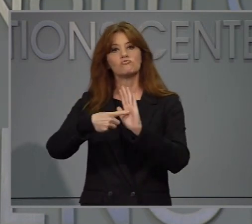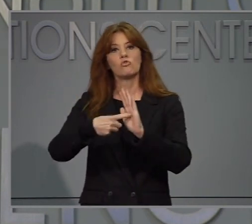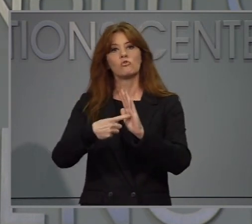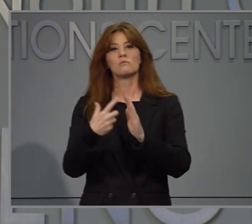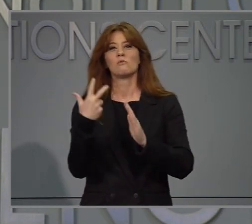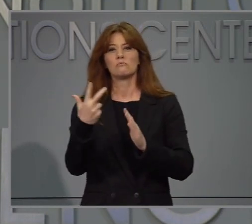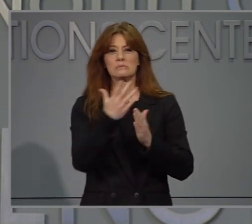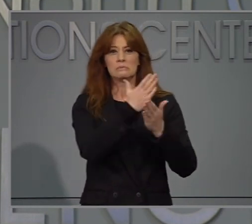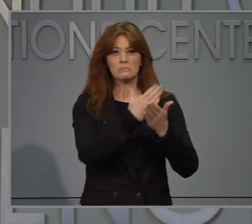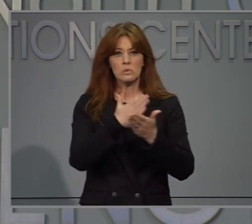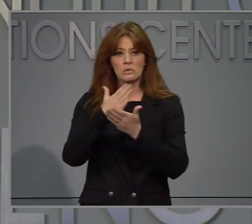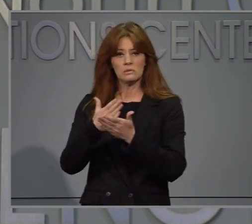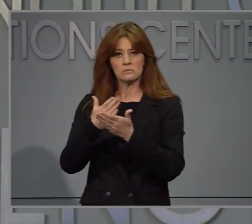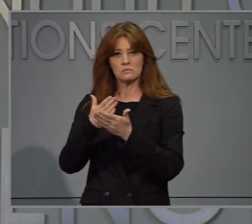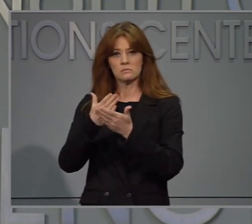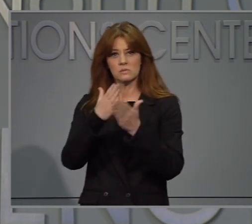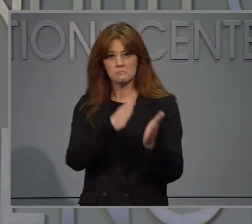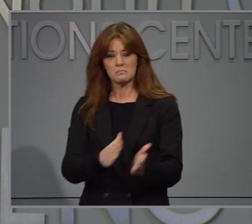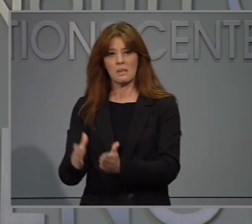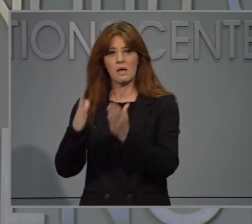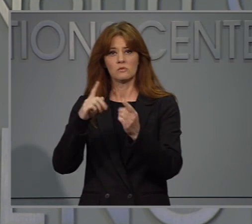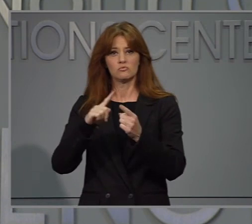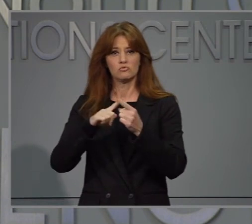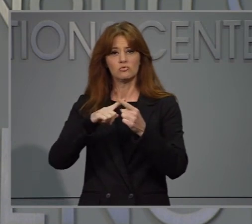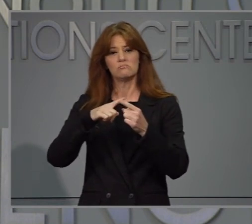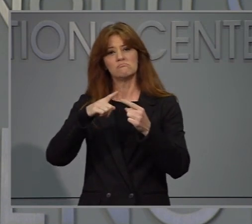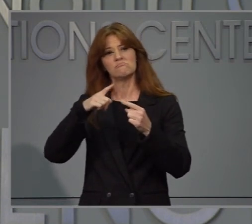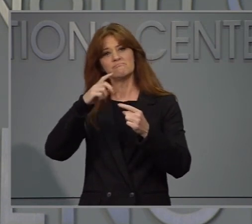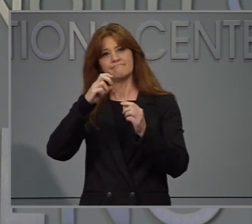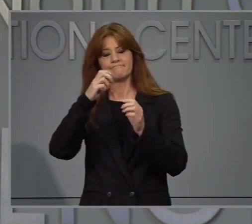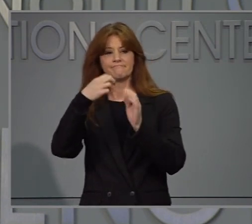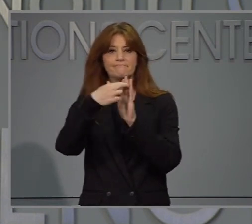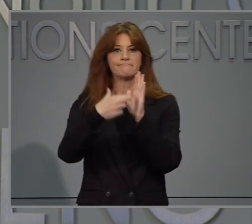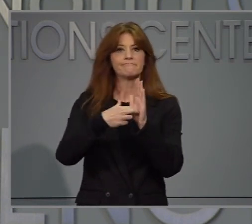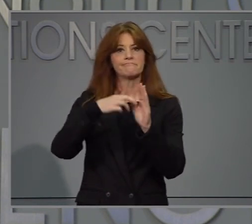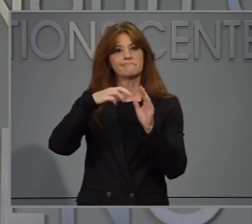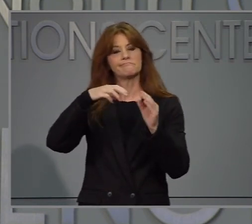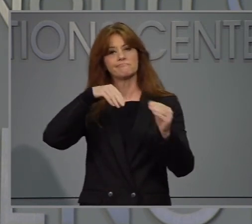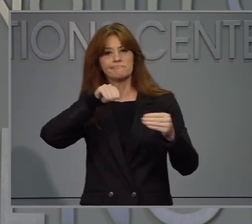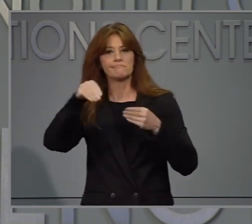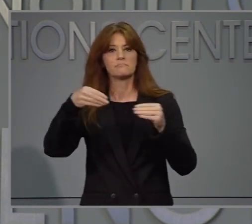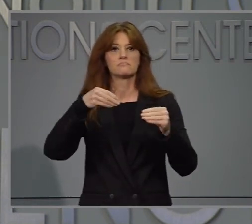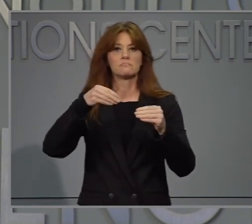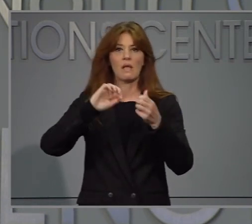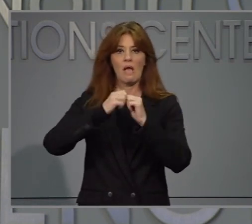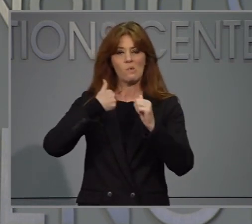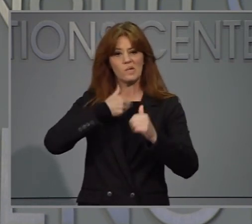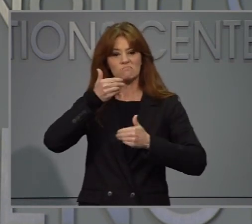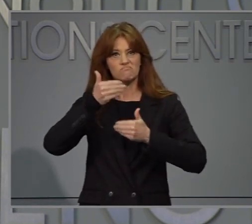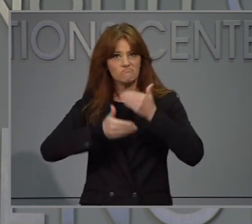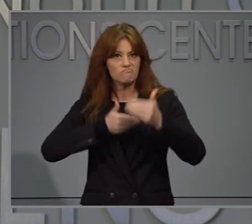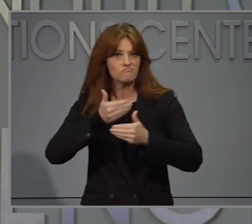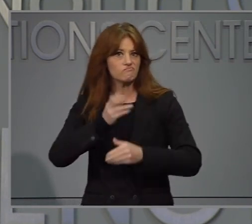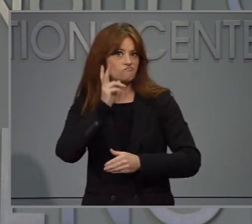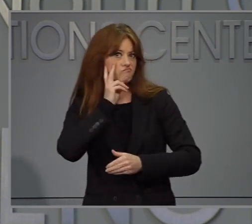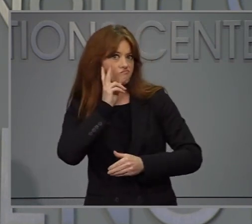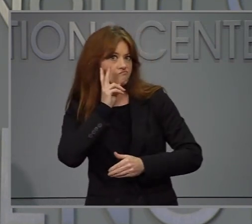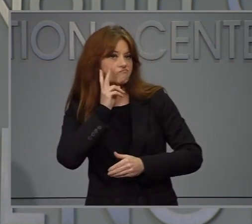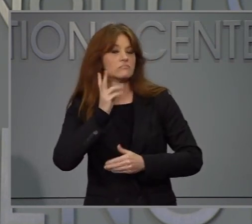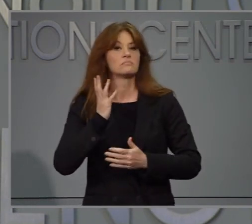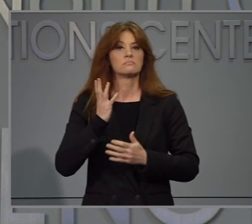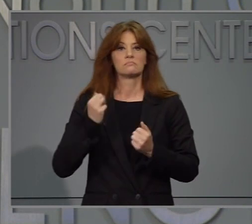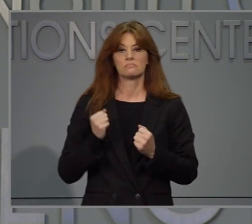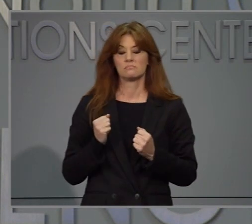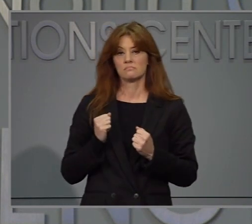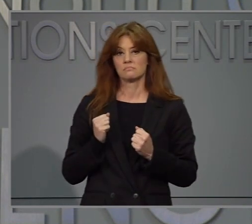compartimos nuestro plan de 3 fases para relajar las restricciones en Carolina del Norte y cómo vamos a medir el progreso.